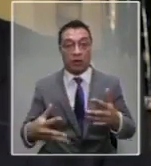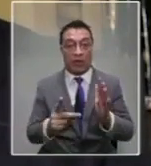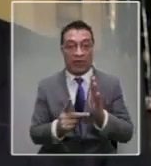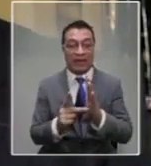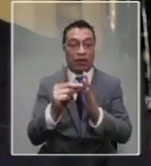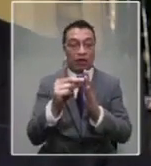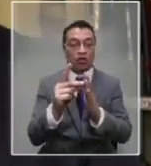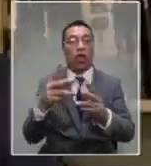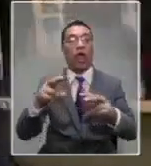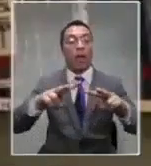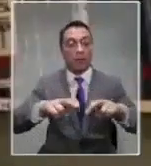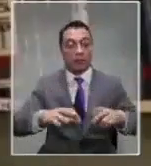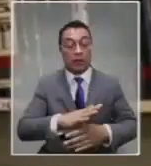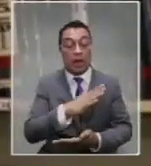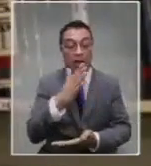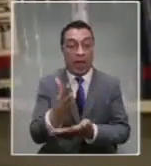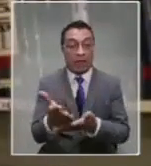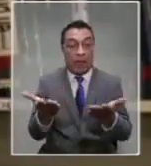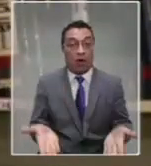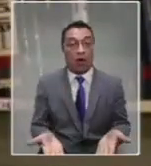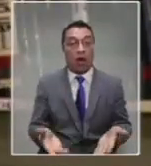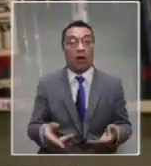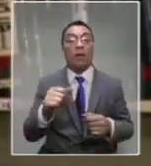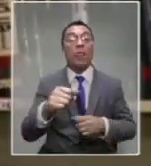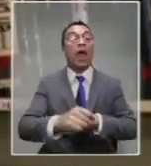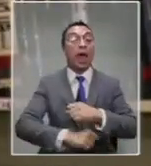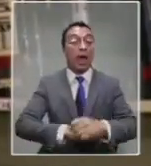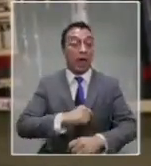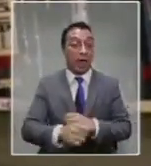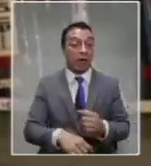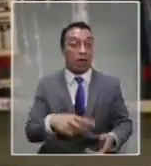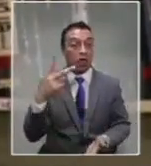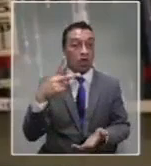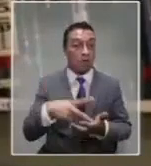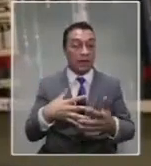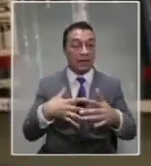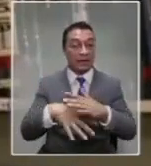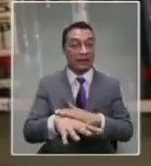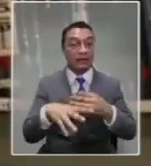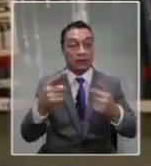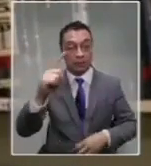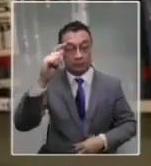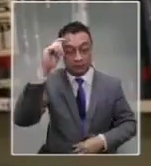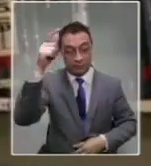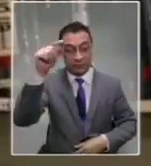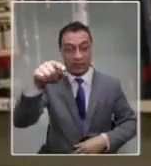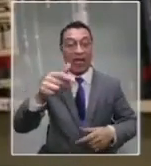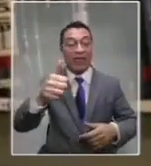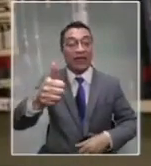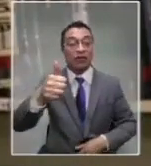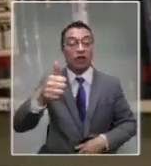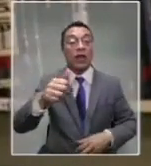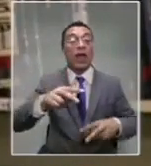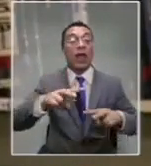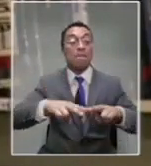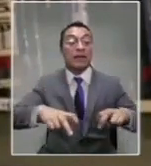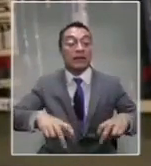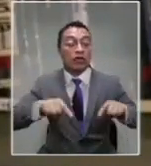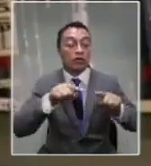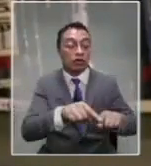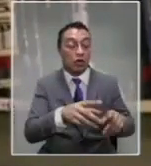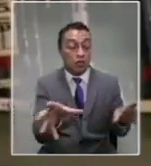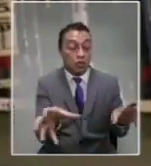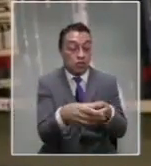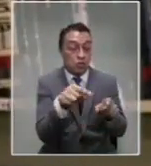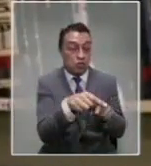fundamentales en el desarrollo de la investigación hasta el minuto. En el año 2015 se crea la Dirección de Investigación, quien es la